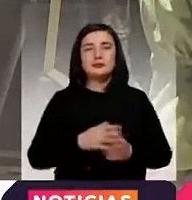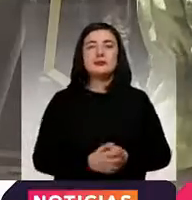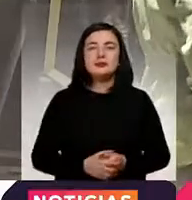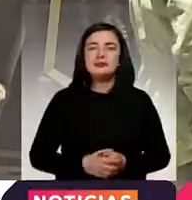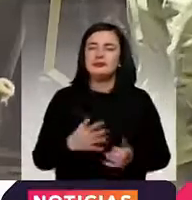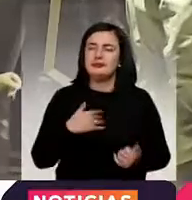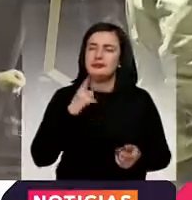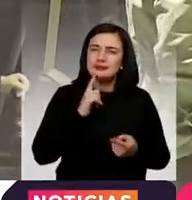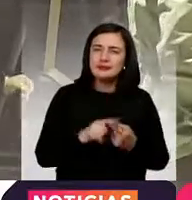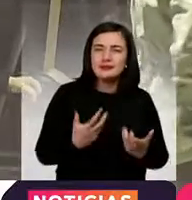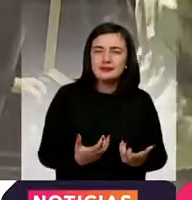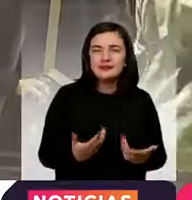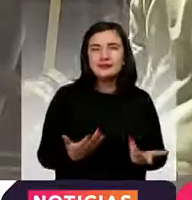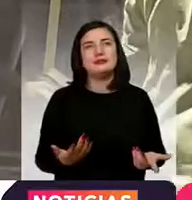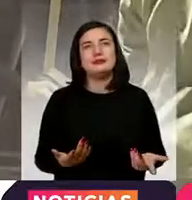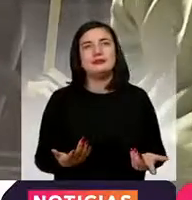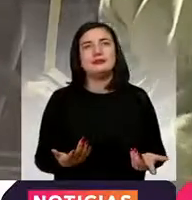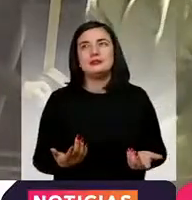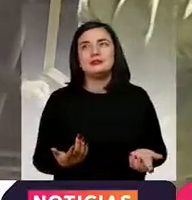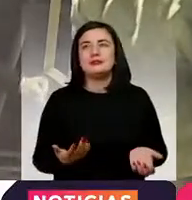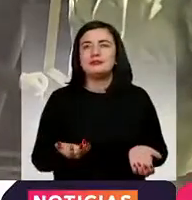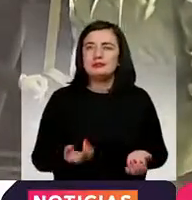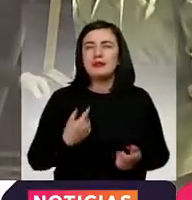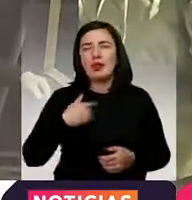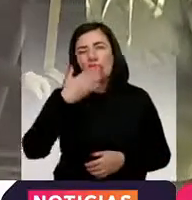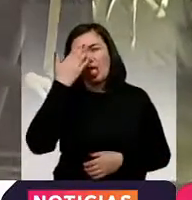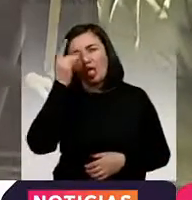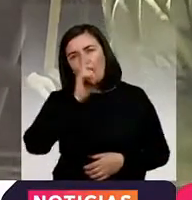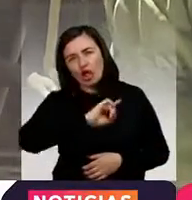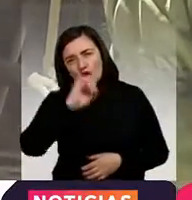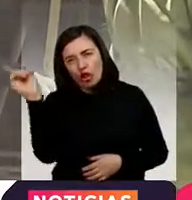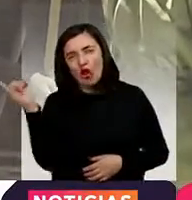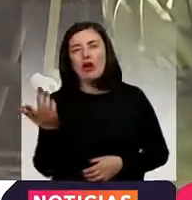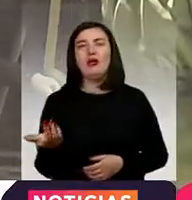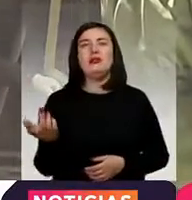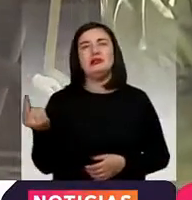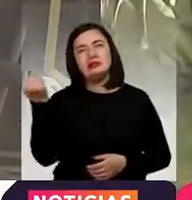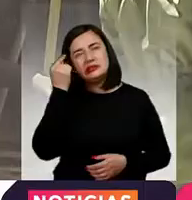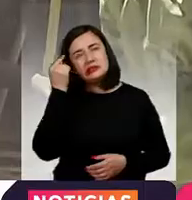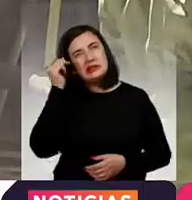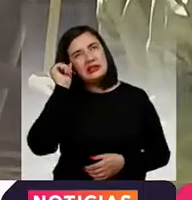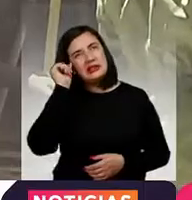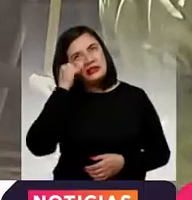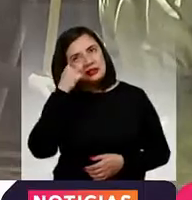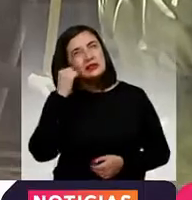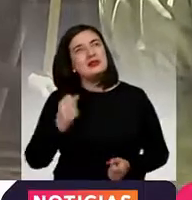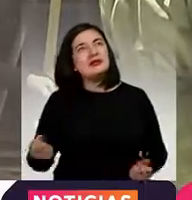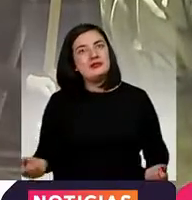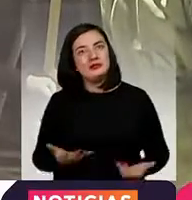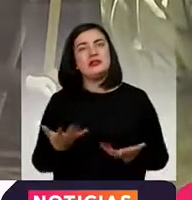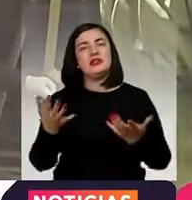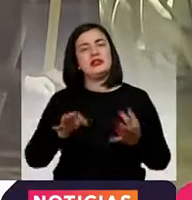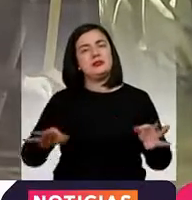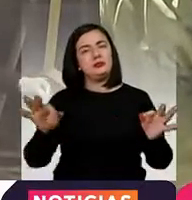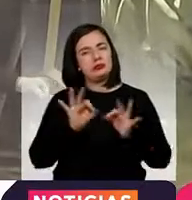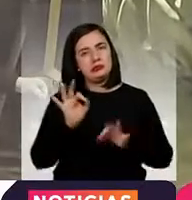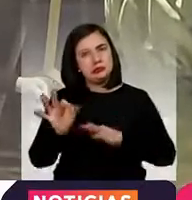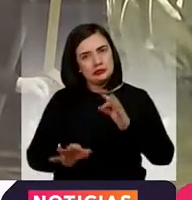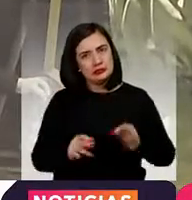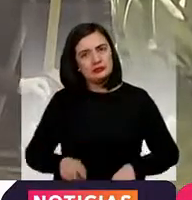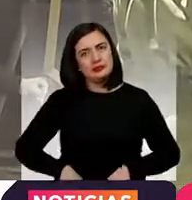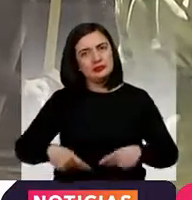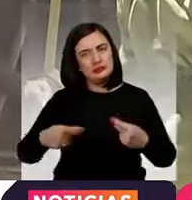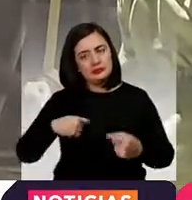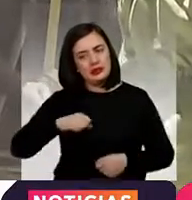contrarrestar, ¿cierto?, el olvido y recordar que la vida es sagrada y que merece ser